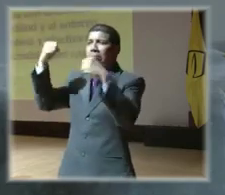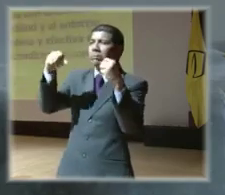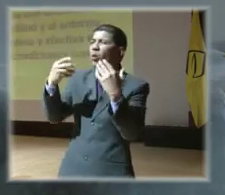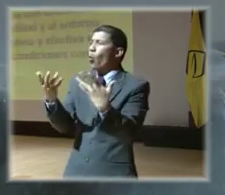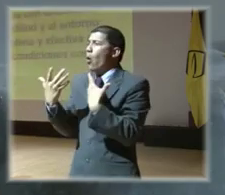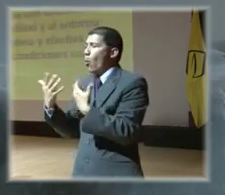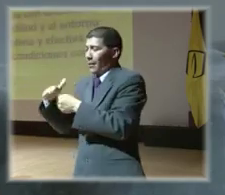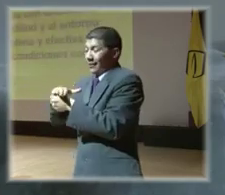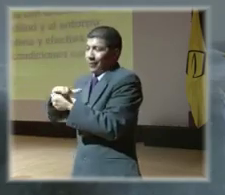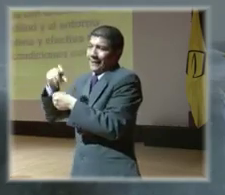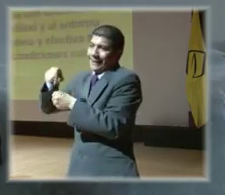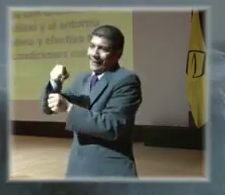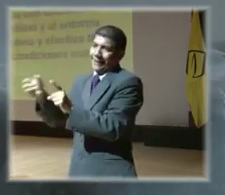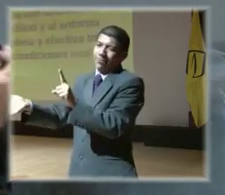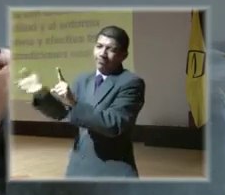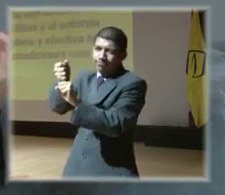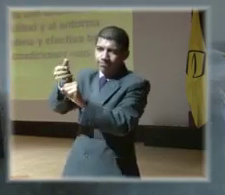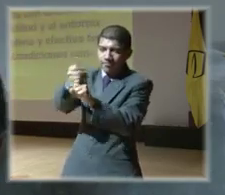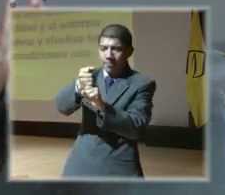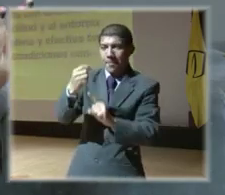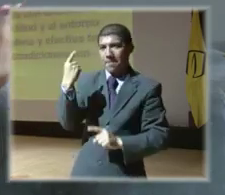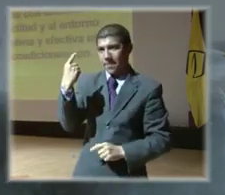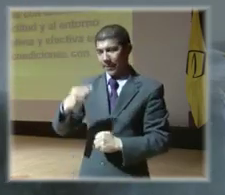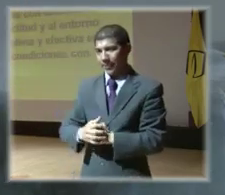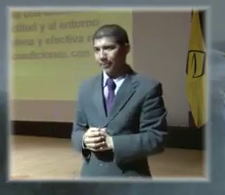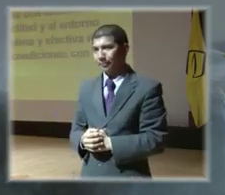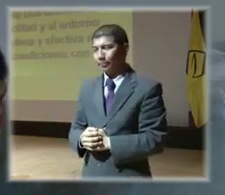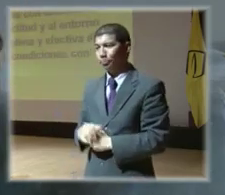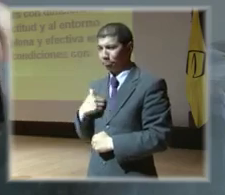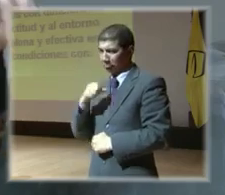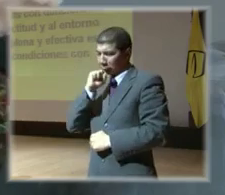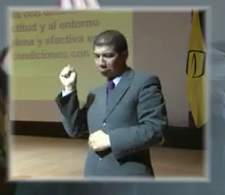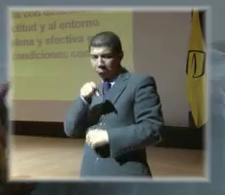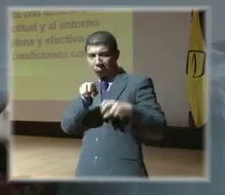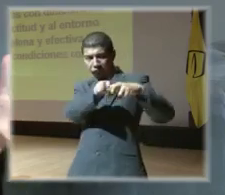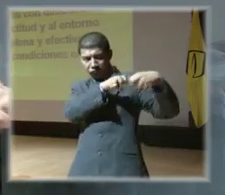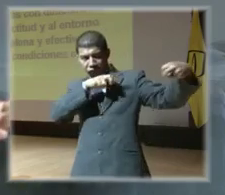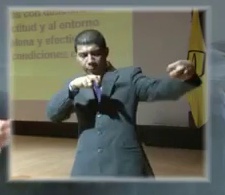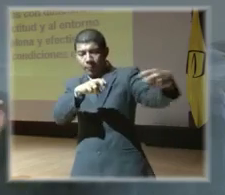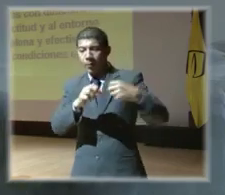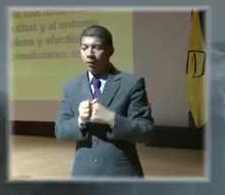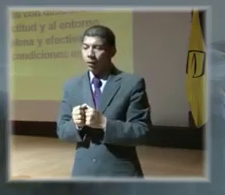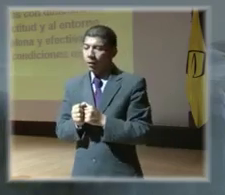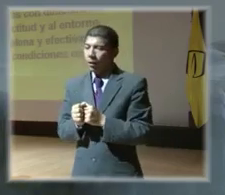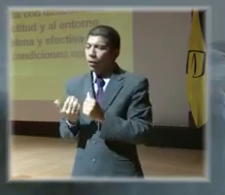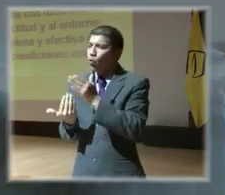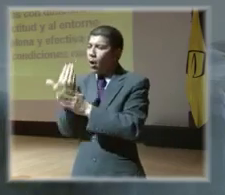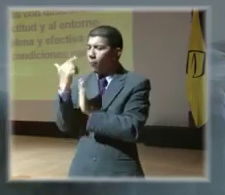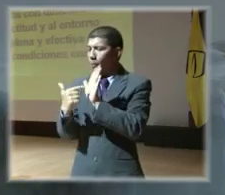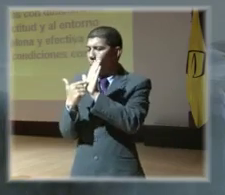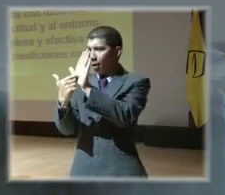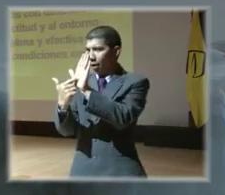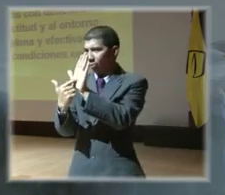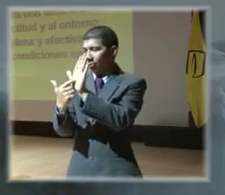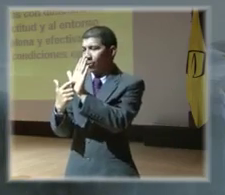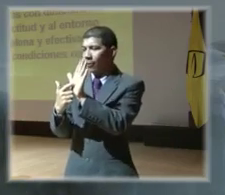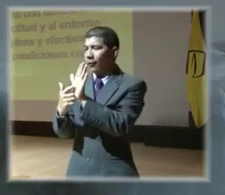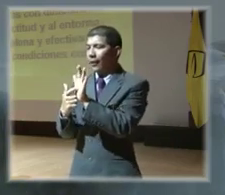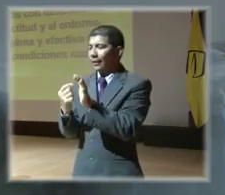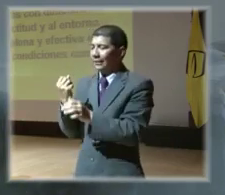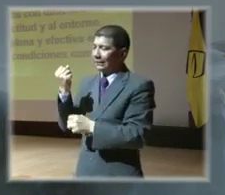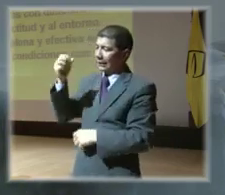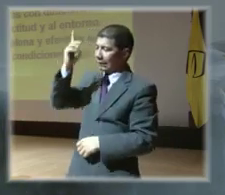Entonces la pregunta es, ¿cómo este modelo de toma de decisiones con apoyo efectivamente responde a